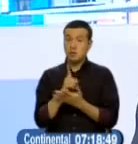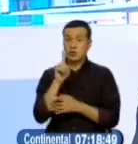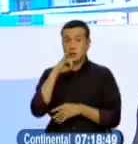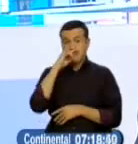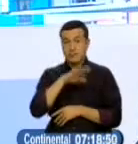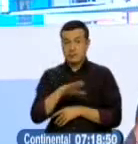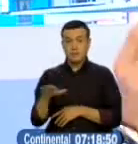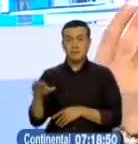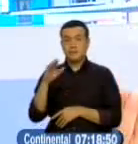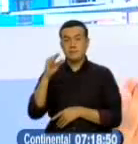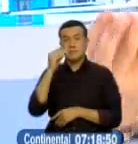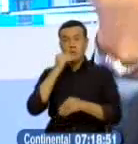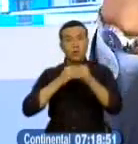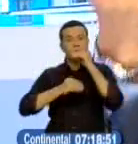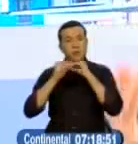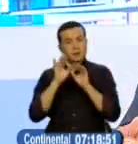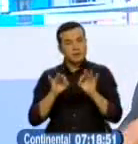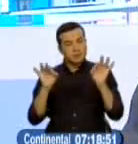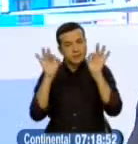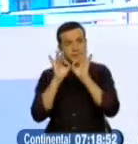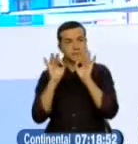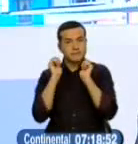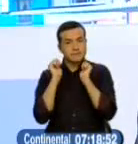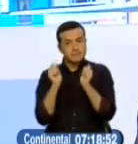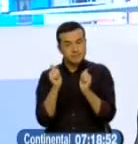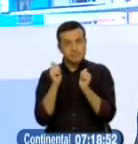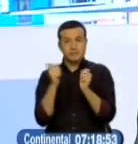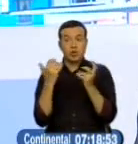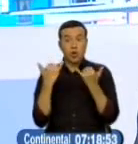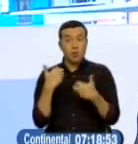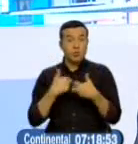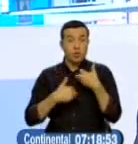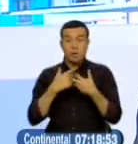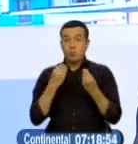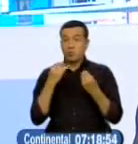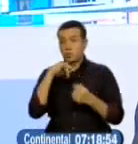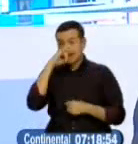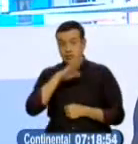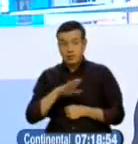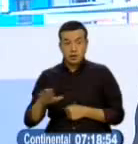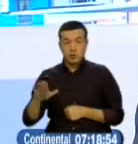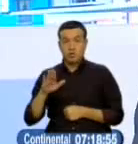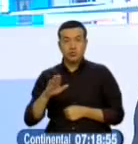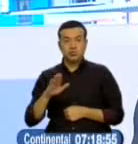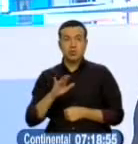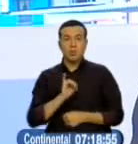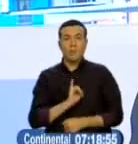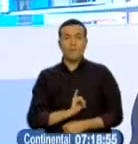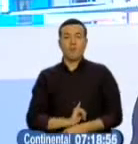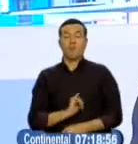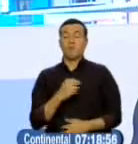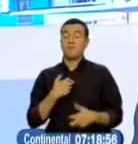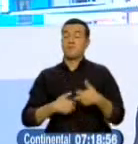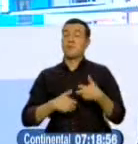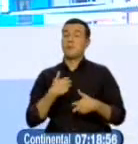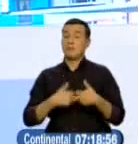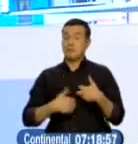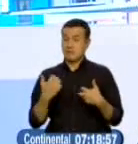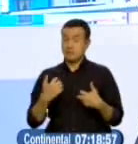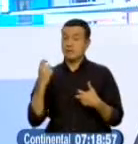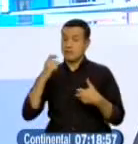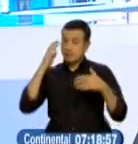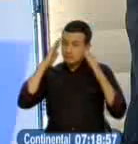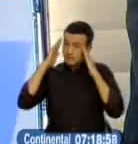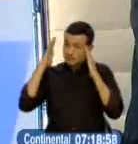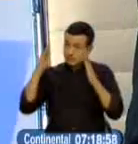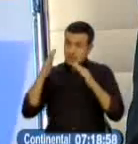es el abordaje de la problemática de la desnutrición infantil es una tarea pendiente para el país, y efectivamente es una tarea pendiente.